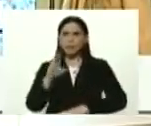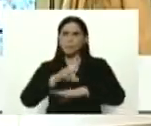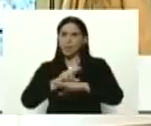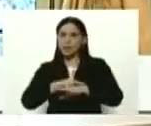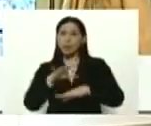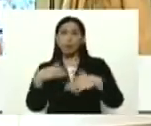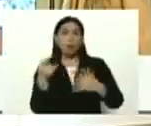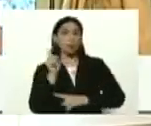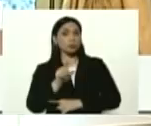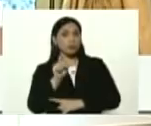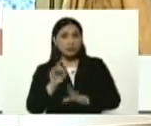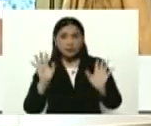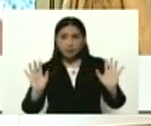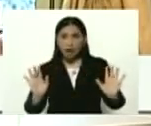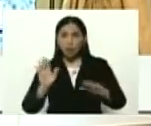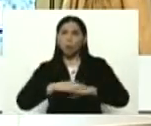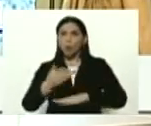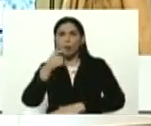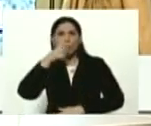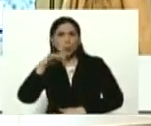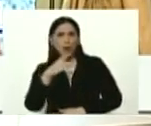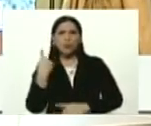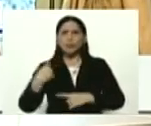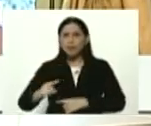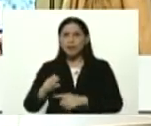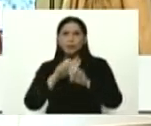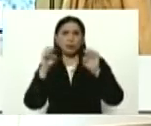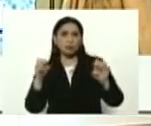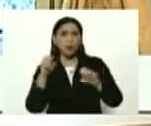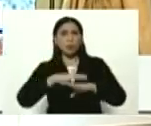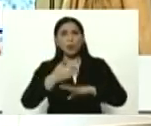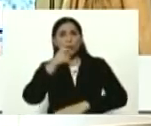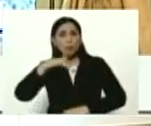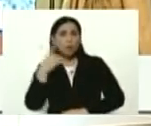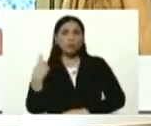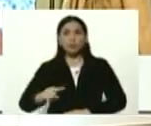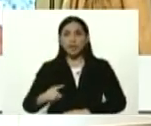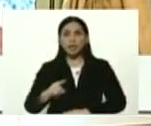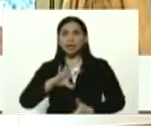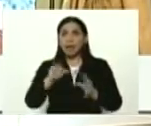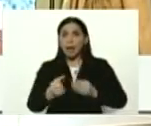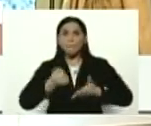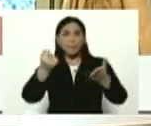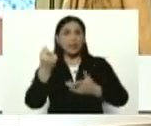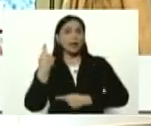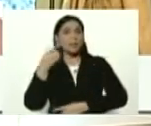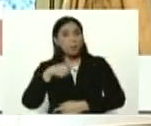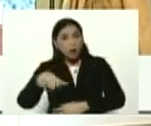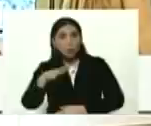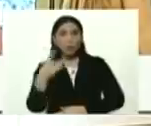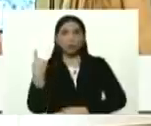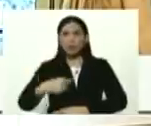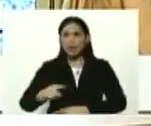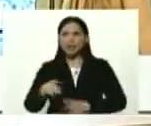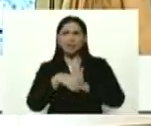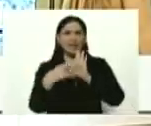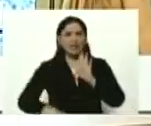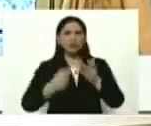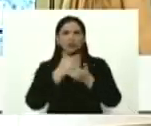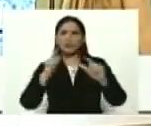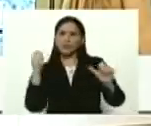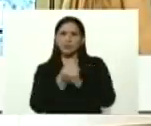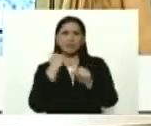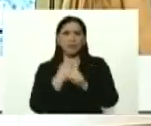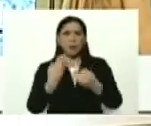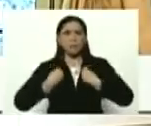lo ha necesitado, porque el pueblo tiene su educación, porque el pueblo tiene sus CLAP, porque el pueblo tiene derecho a la libertad, al trabajo, a la